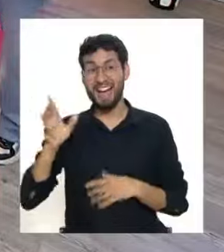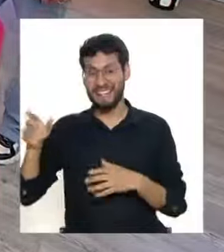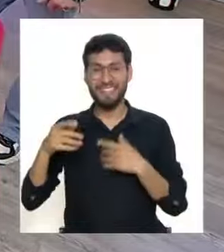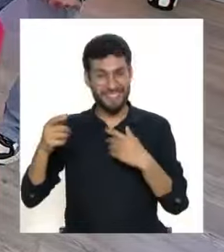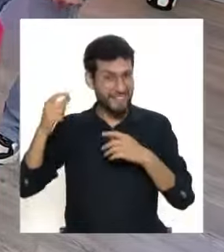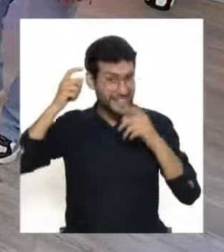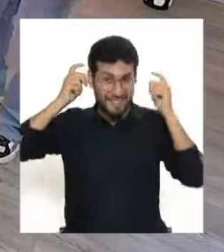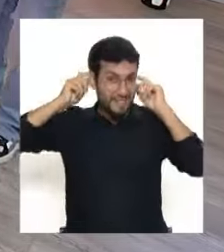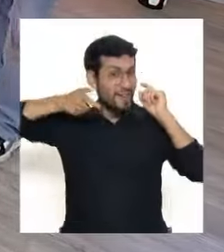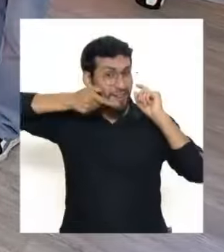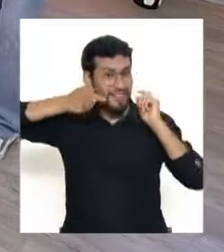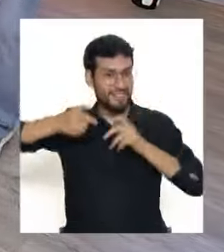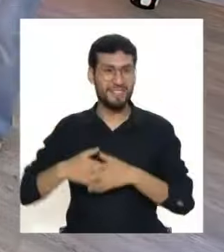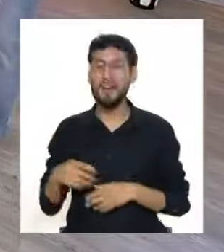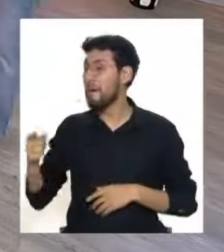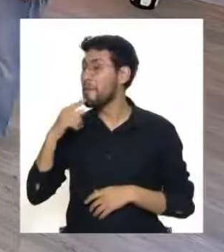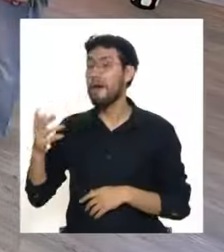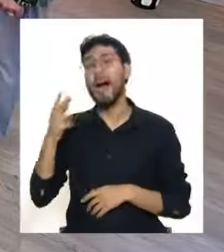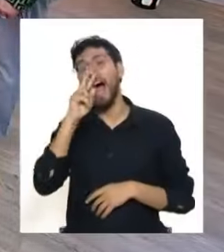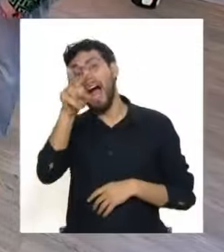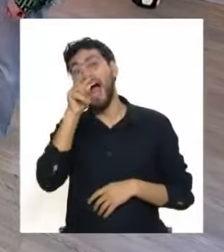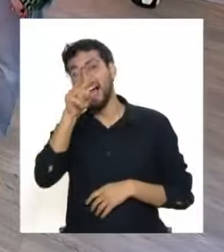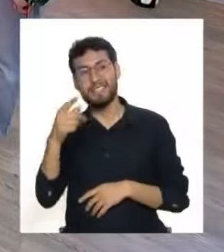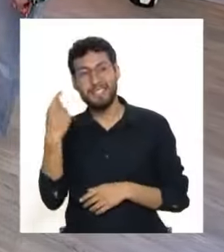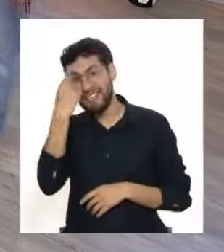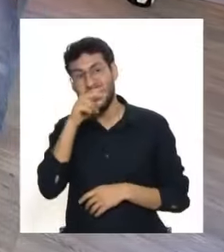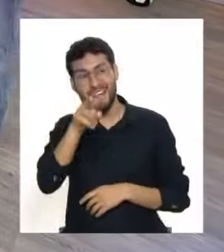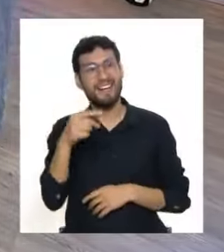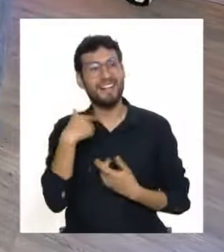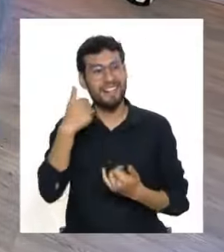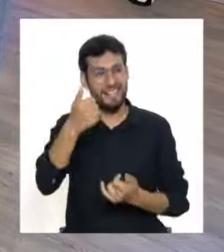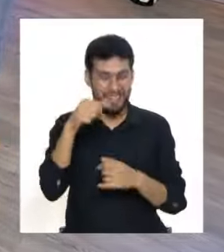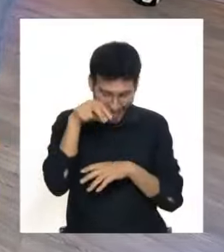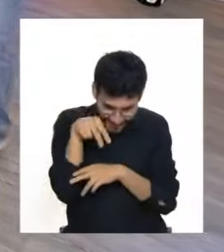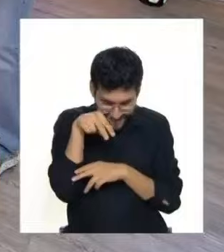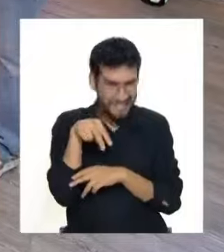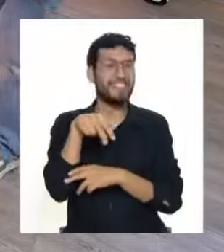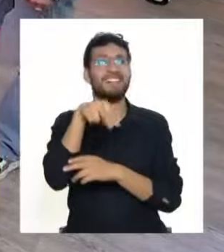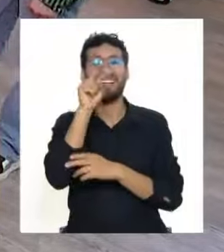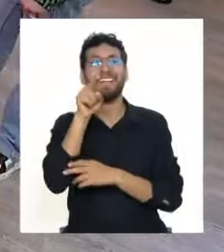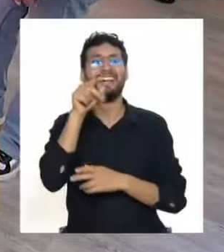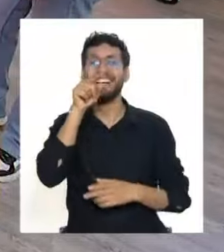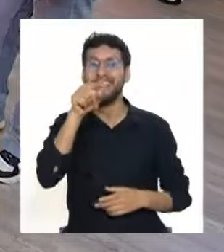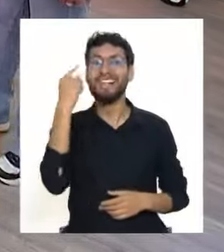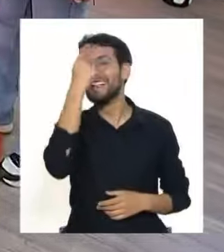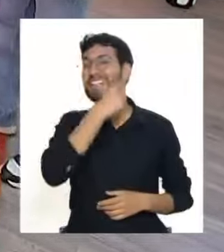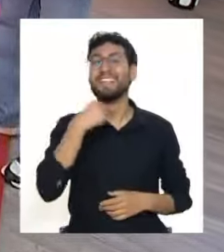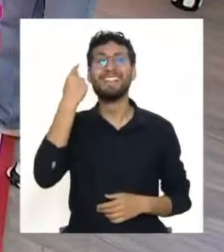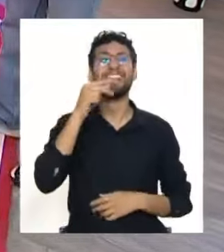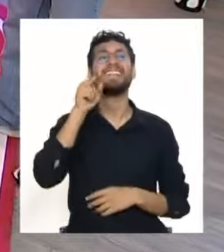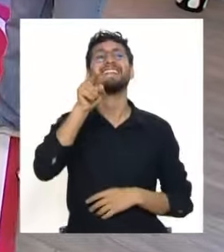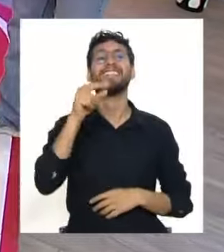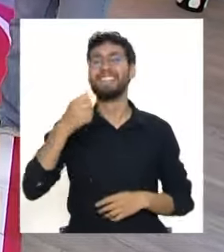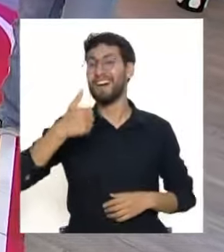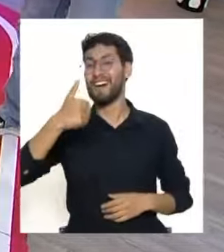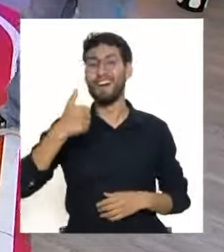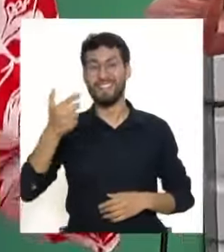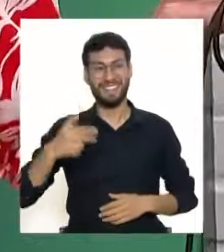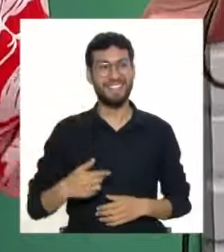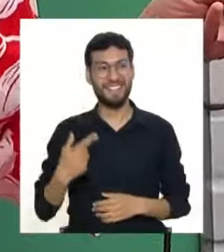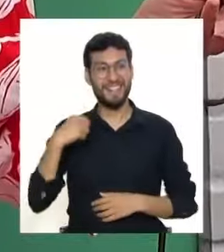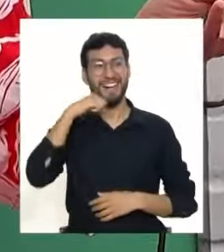coordinador. José, tú siempre me dices, mira la cámara, mi reina. No puedes tener la mirada abajo. Así que enseña tu bello rostro, que churro.